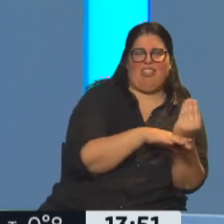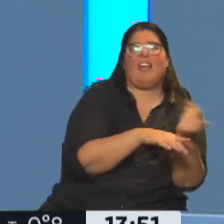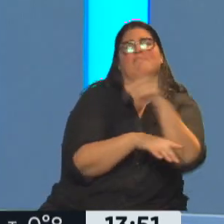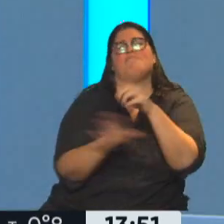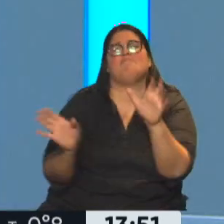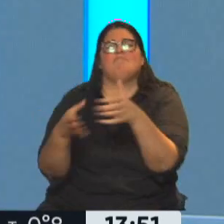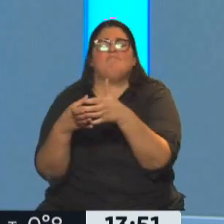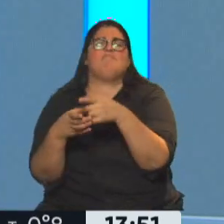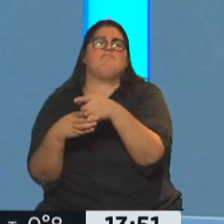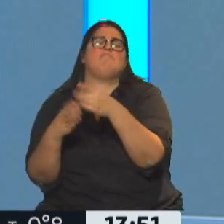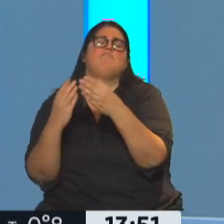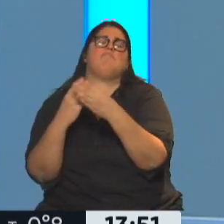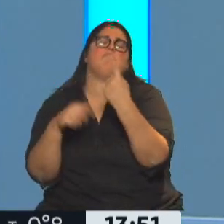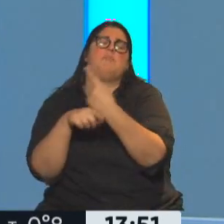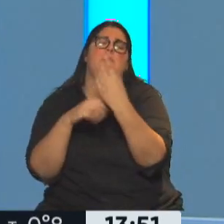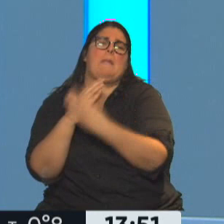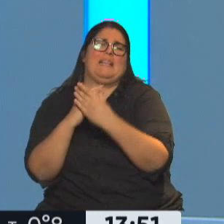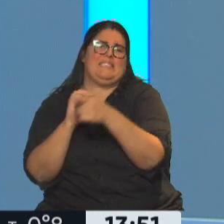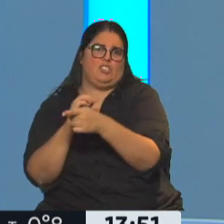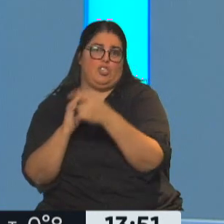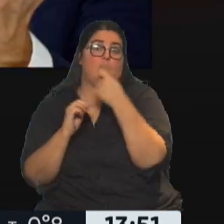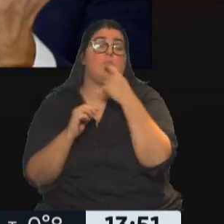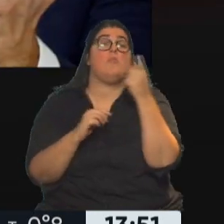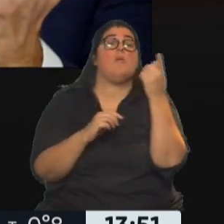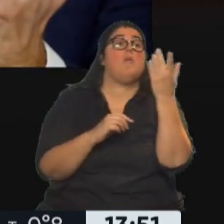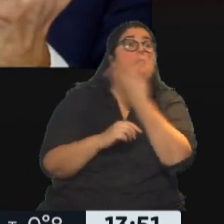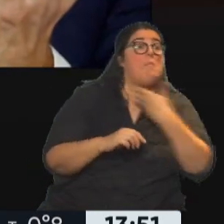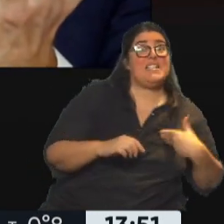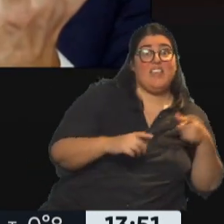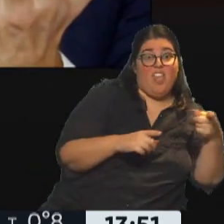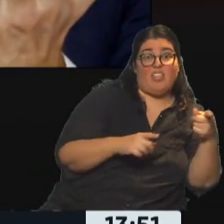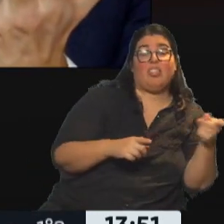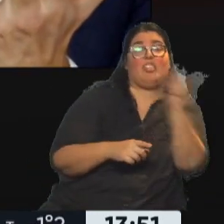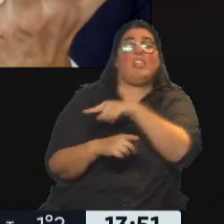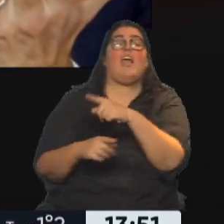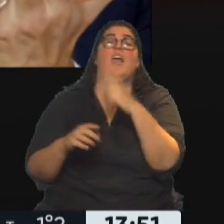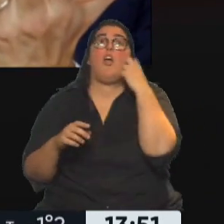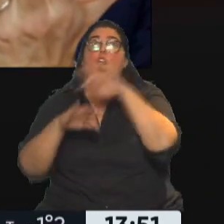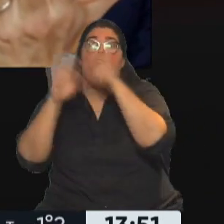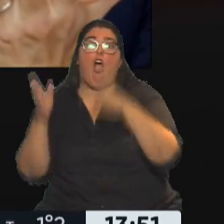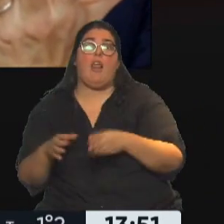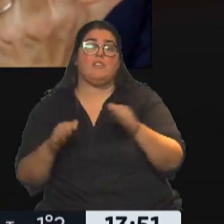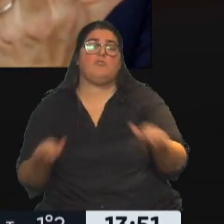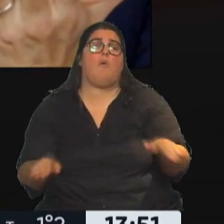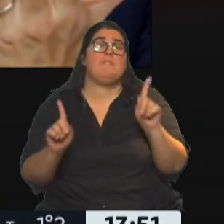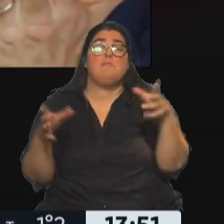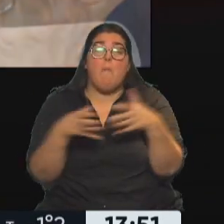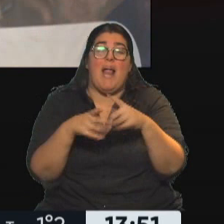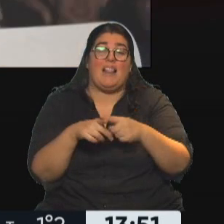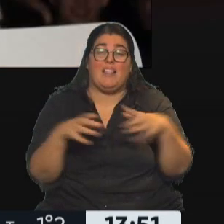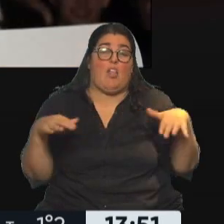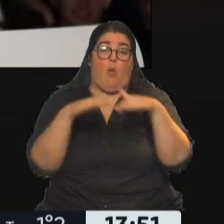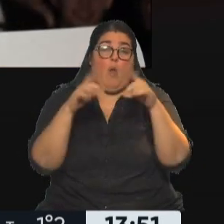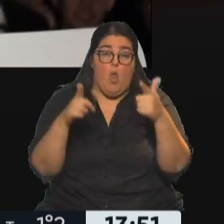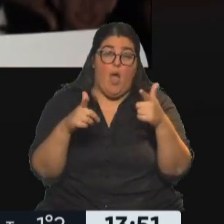política de la nación, el presidente, cuando no está alineado en el mismo partido, situación que atravesó Francia durante otras etapas de la historia